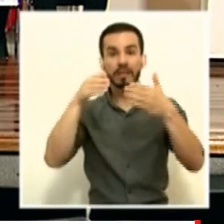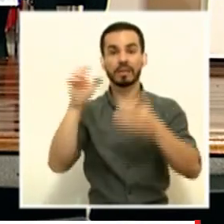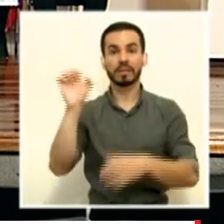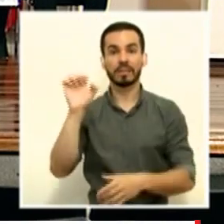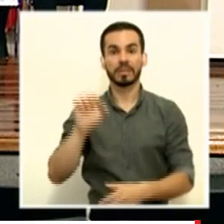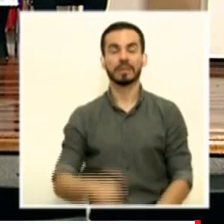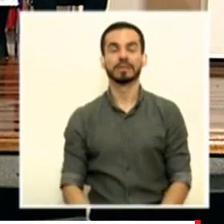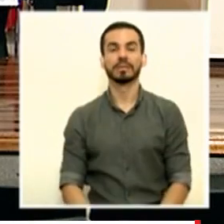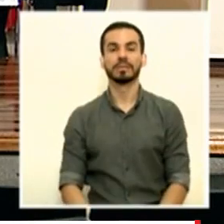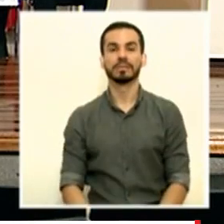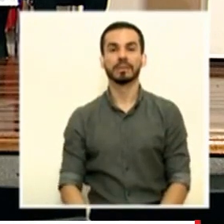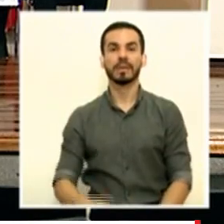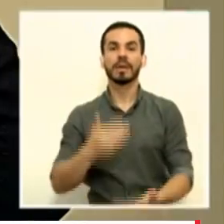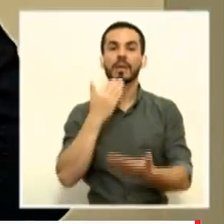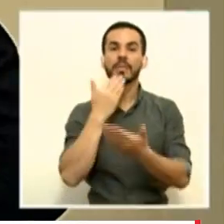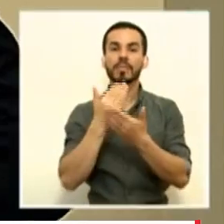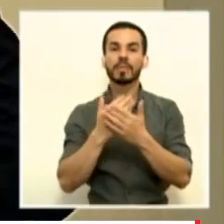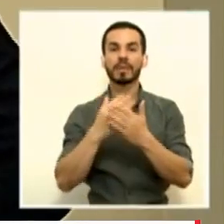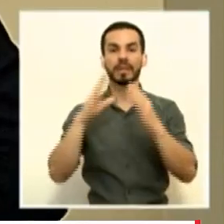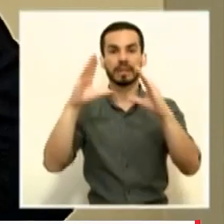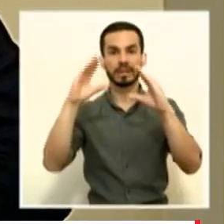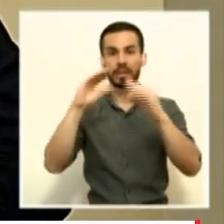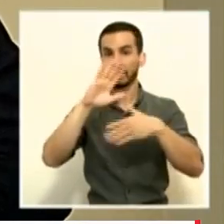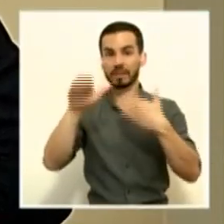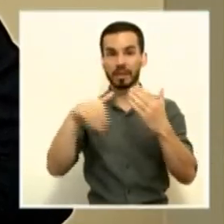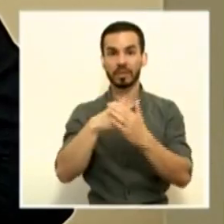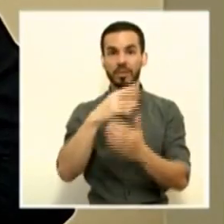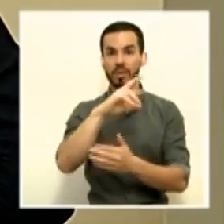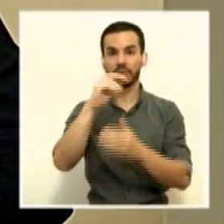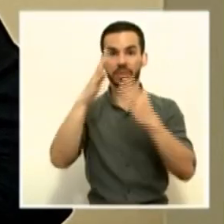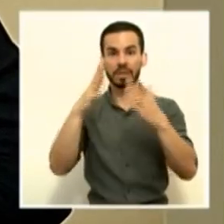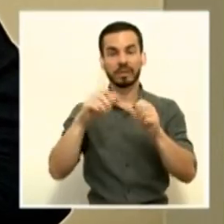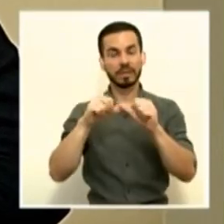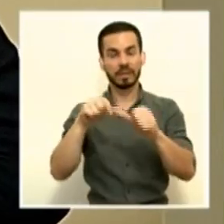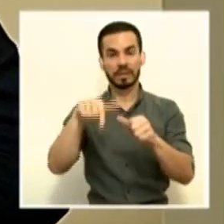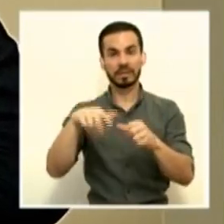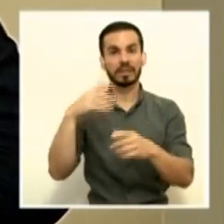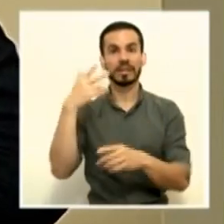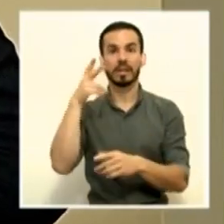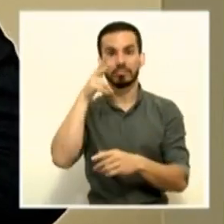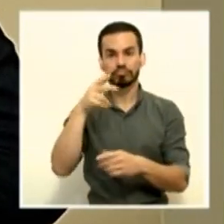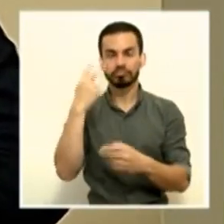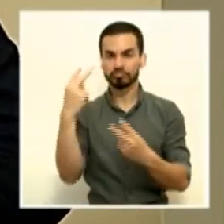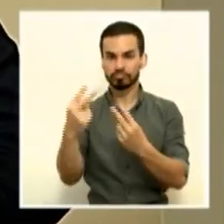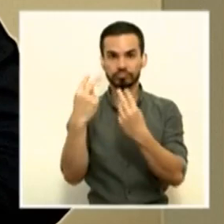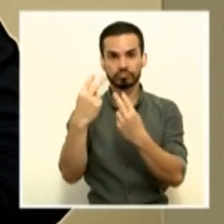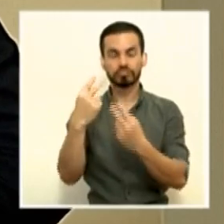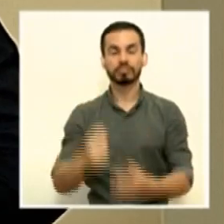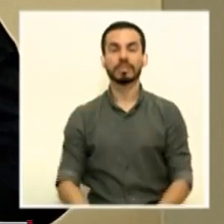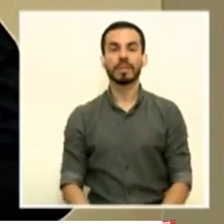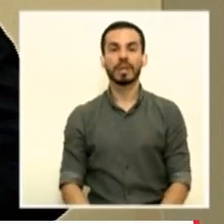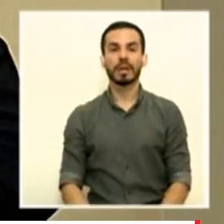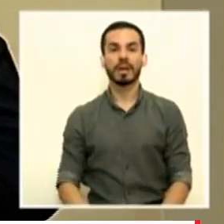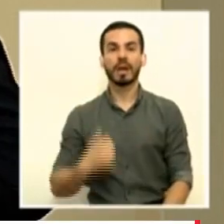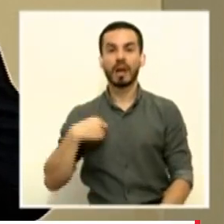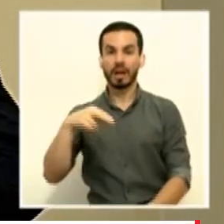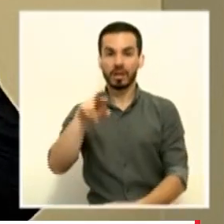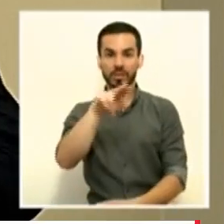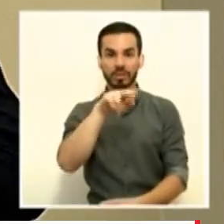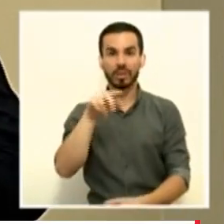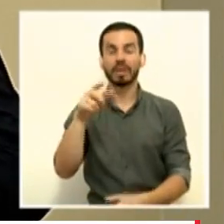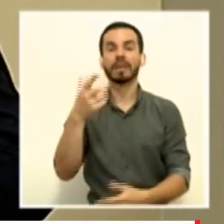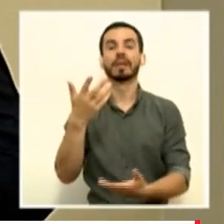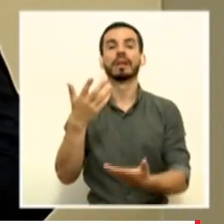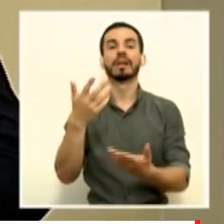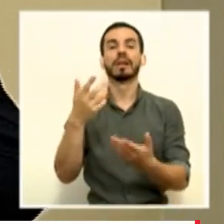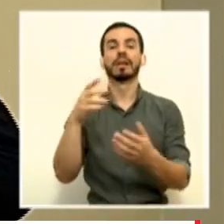tardes, presidente. Muy buenas tardes a todos los costarricenses que nos siguen en esta transmisión, a los colegas